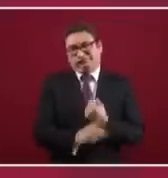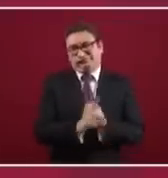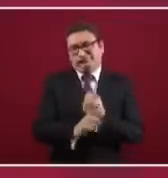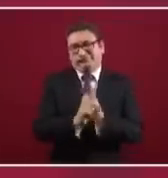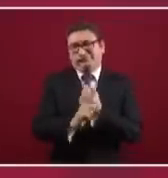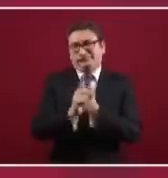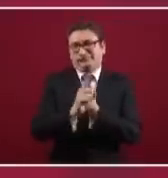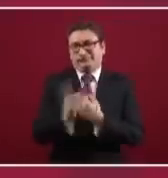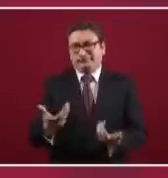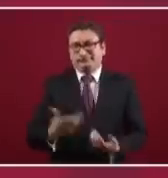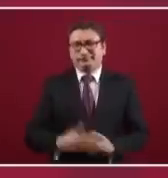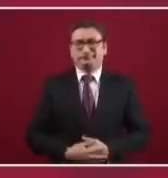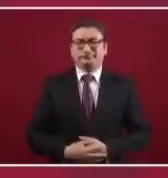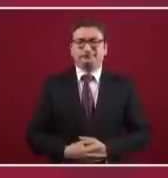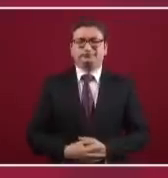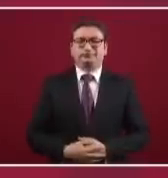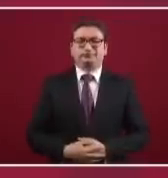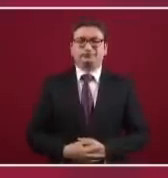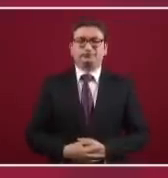consecuencias